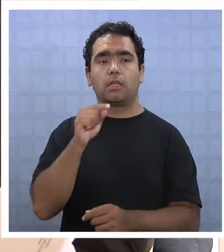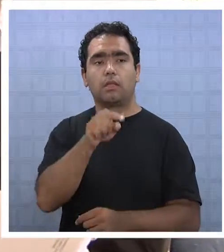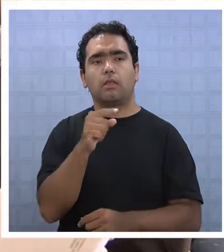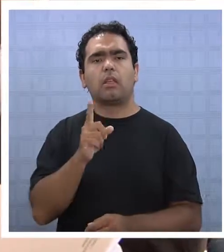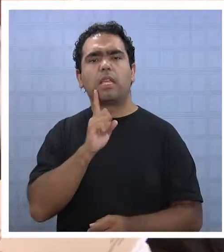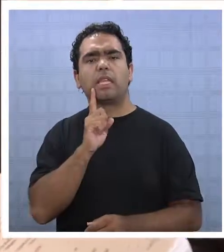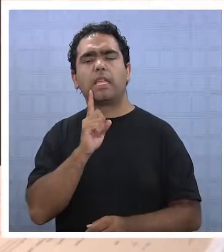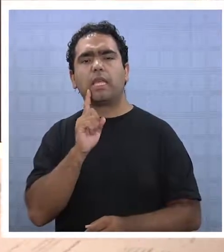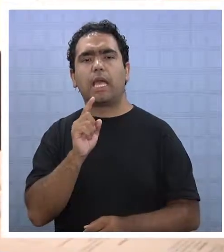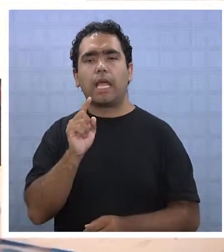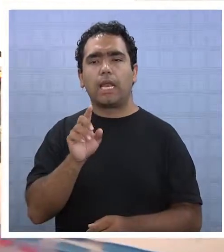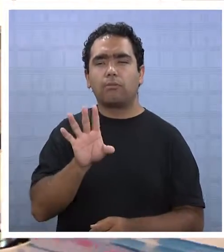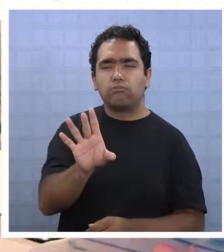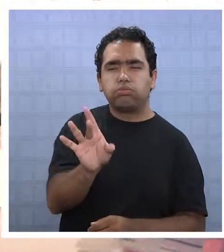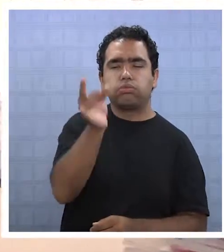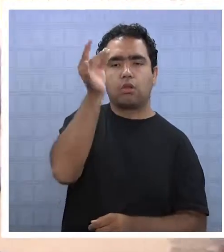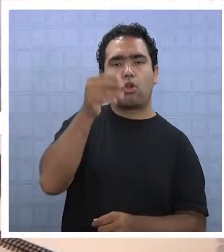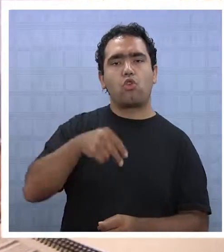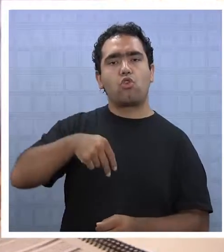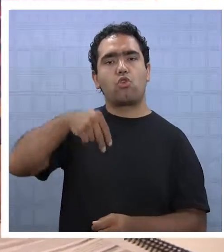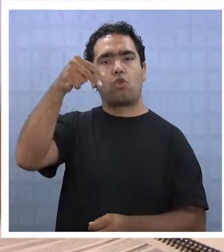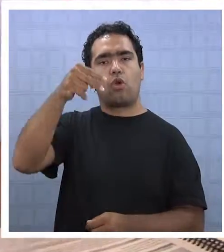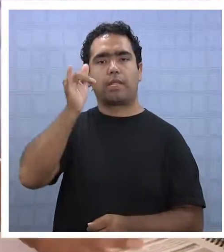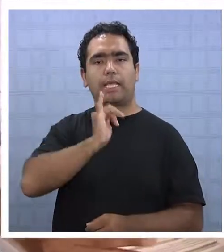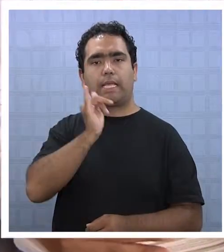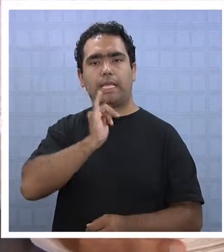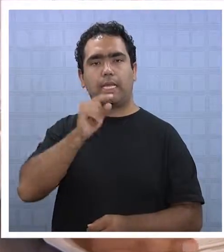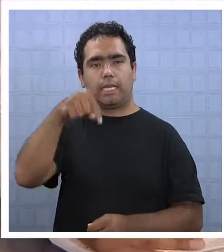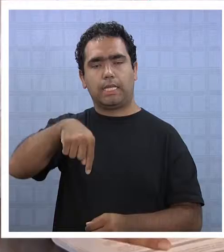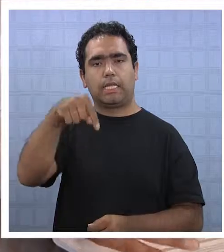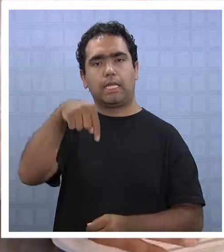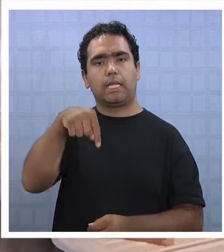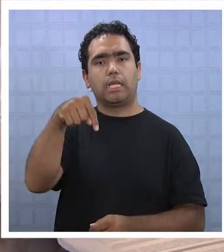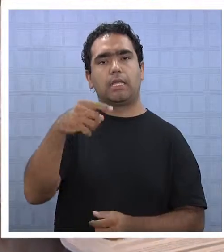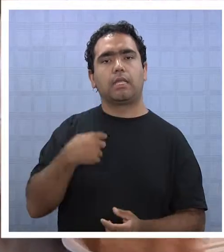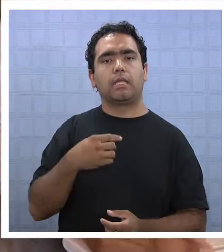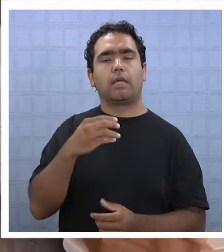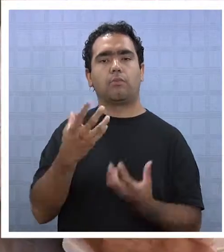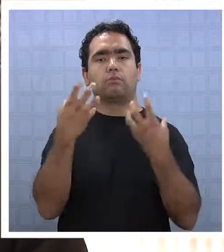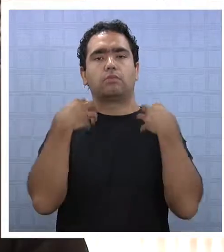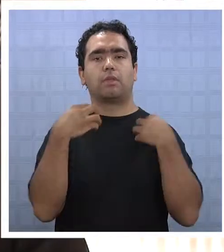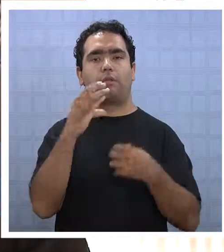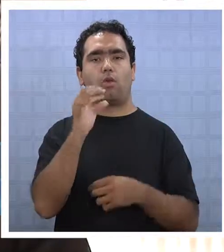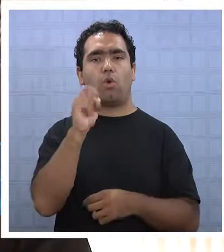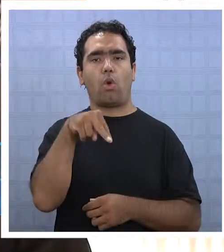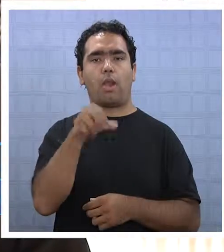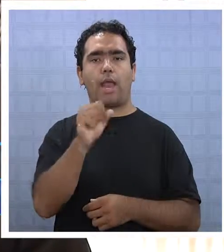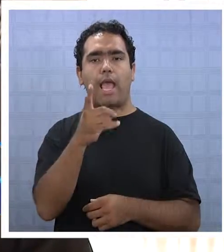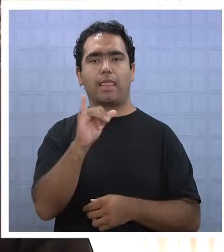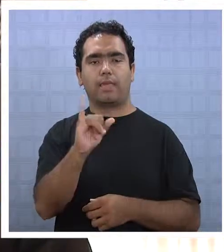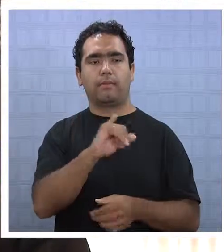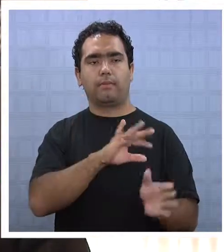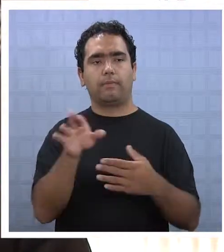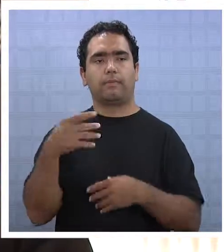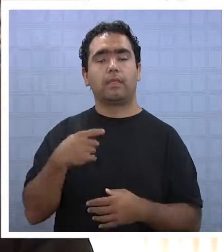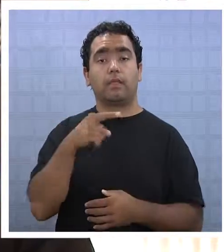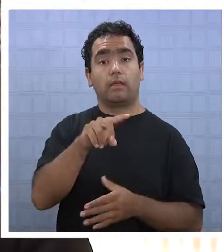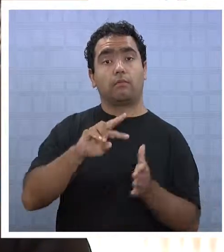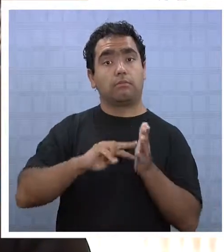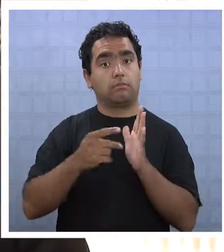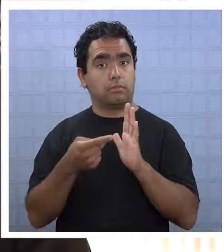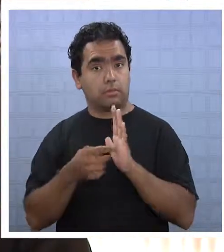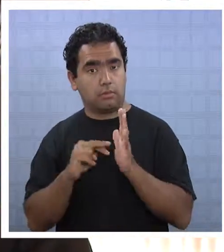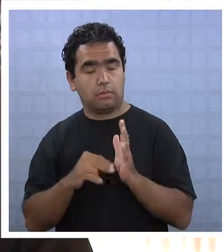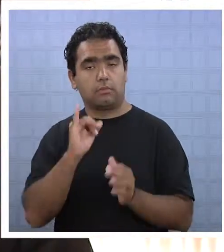nuevo subdirector norte de CONADI con asiento en Iquique. Estamos enfrentando una emergencia y para ello, cierto, la